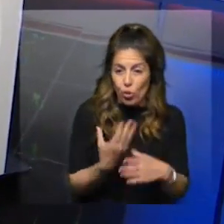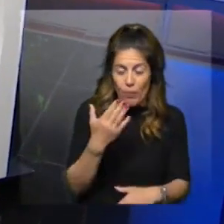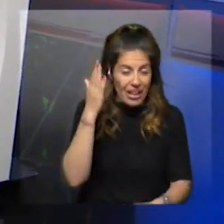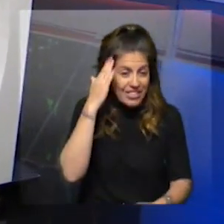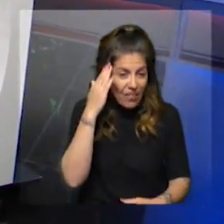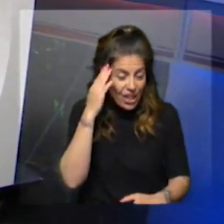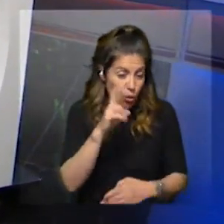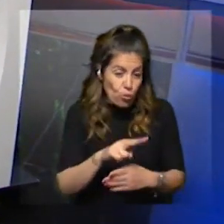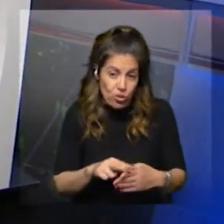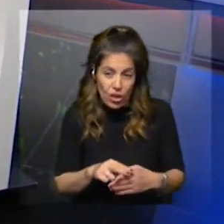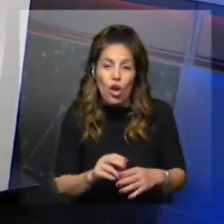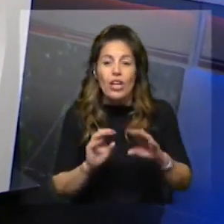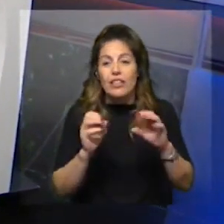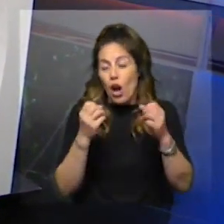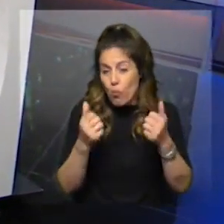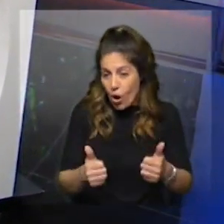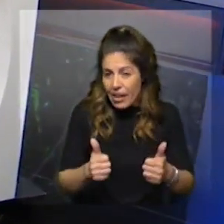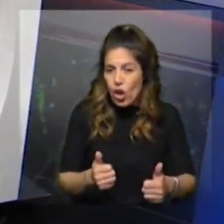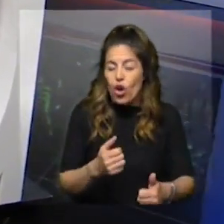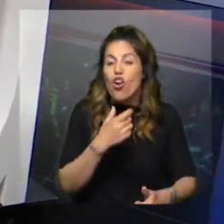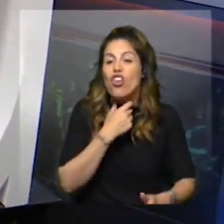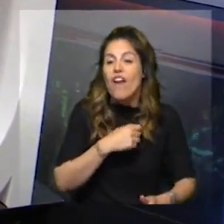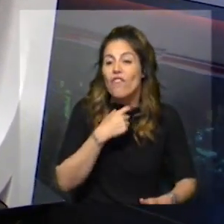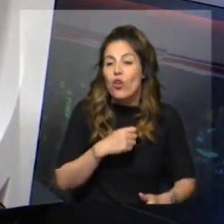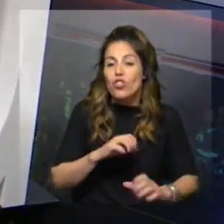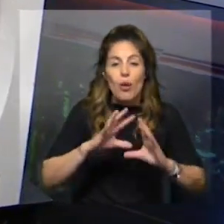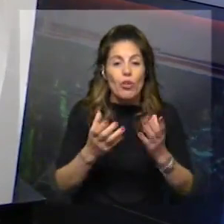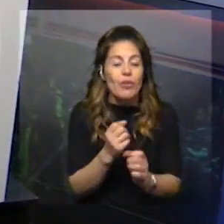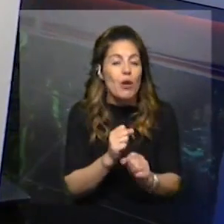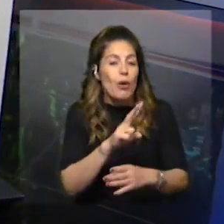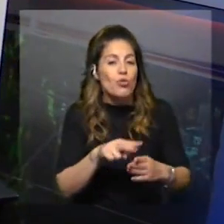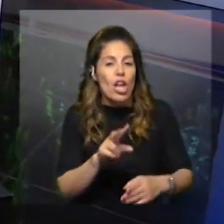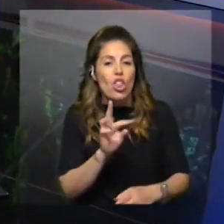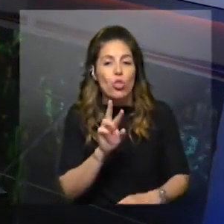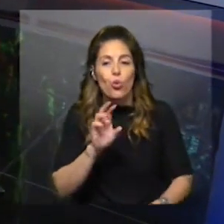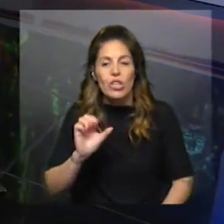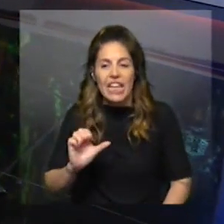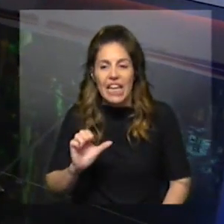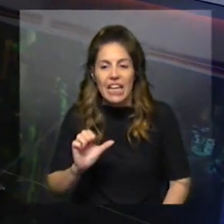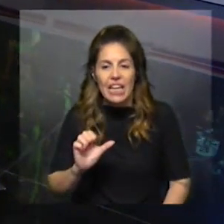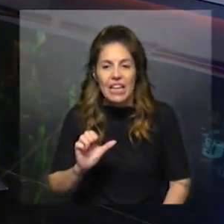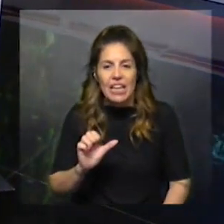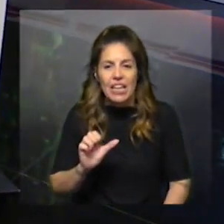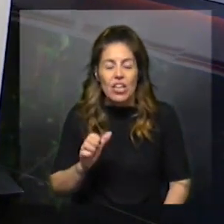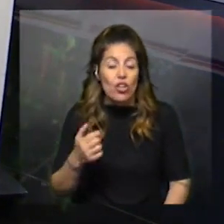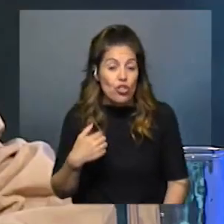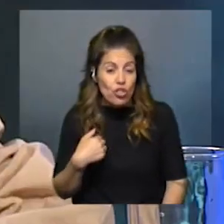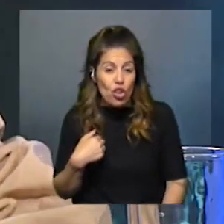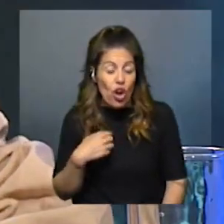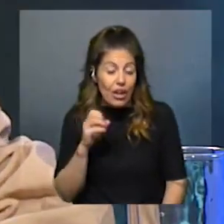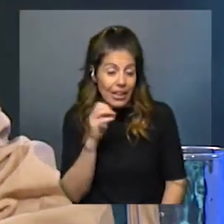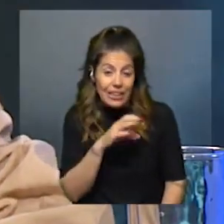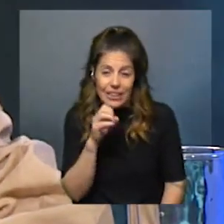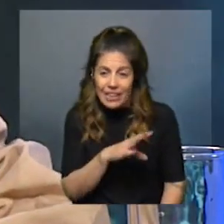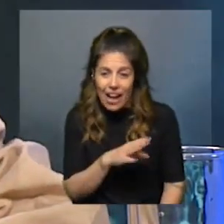las tremendas voces del mundo, pero a ver si vos podés usar el tune. Claro, pero a mí me pasó eso, ¿sabías? Yo recriticaba,